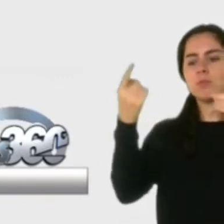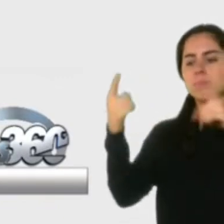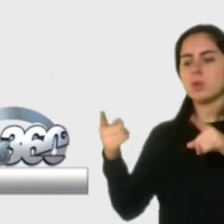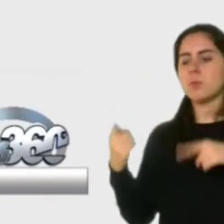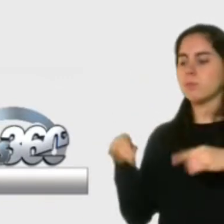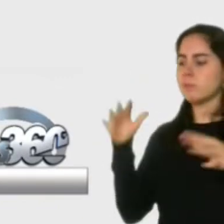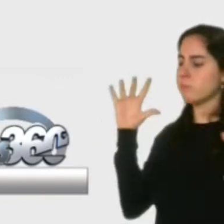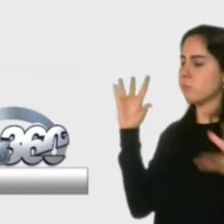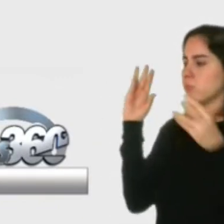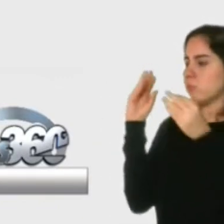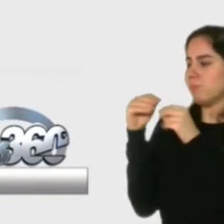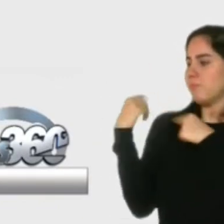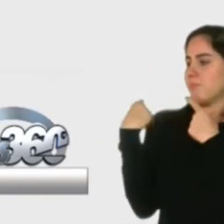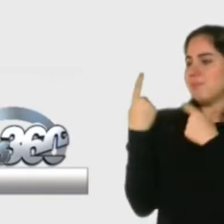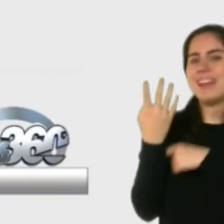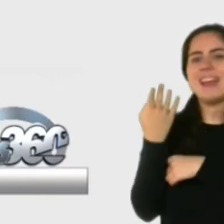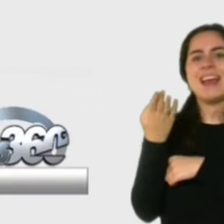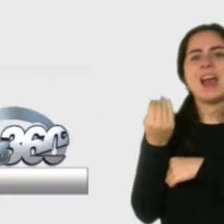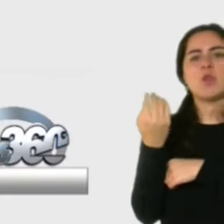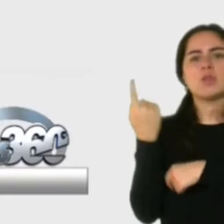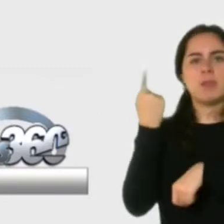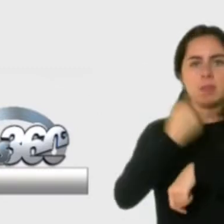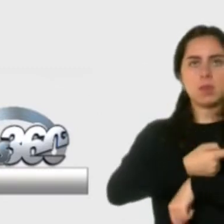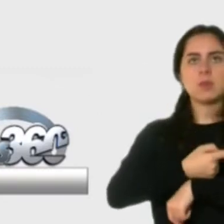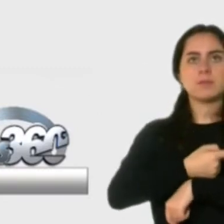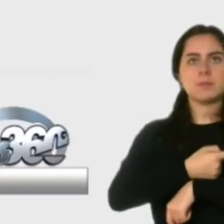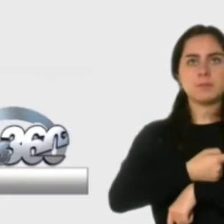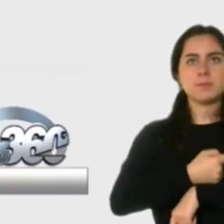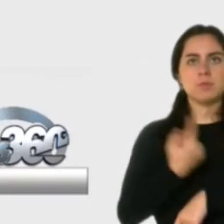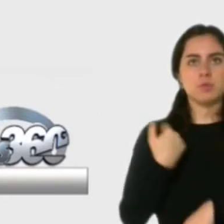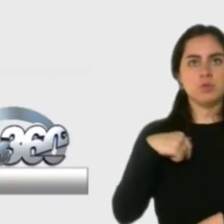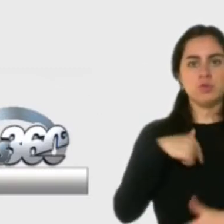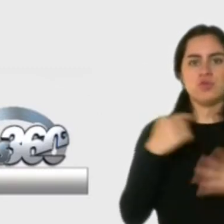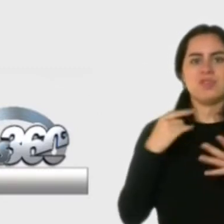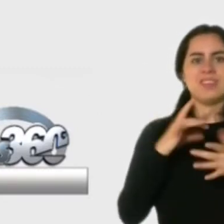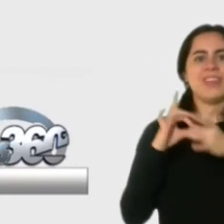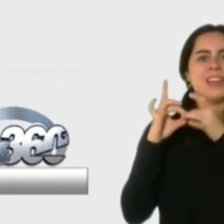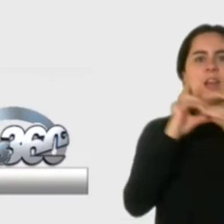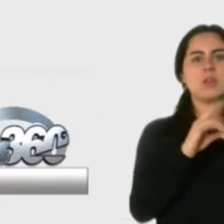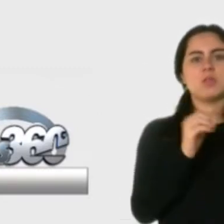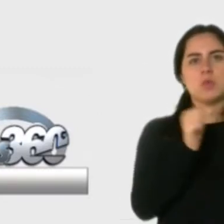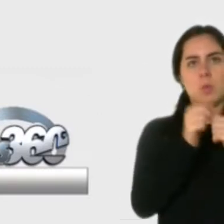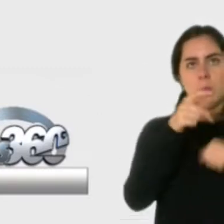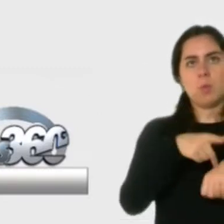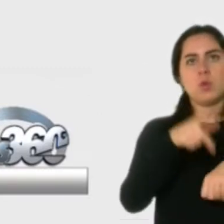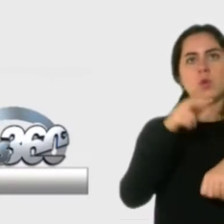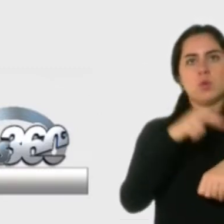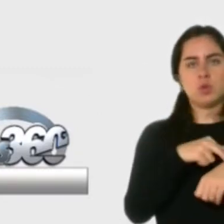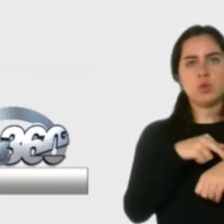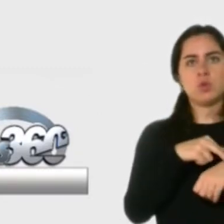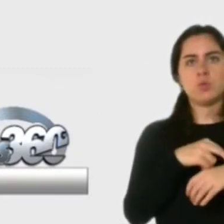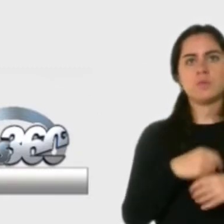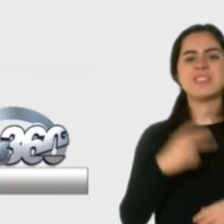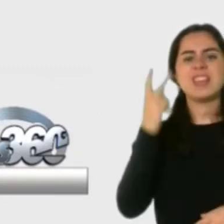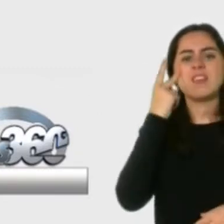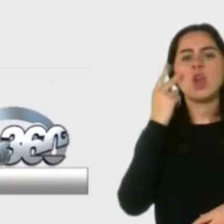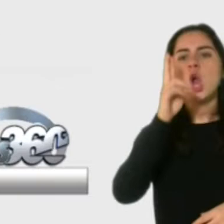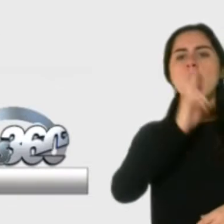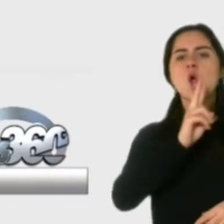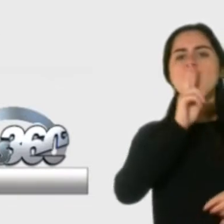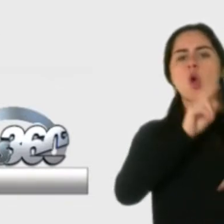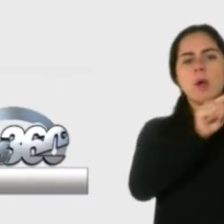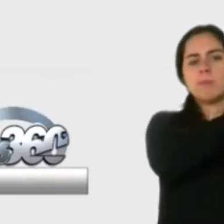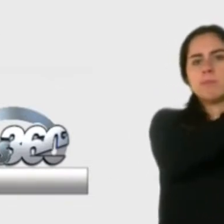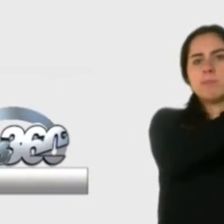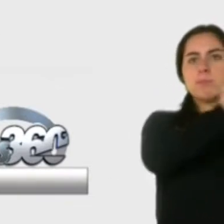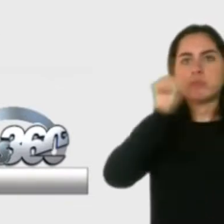14 días, los casos activos de 14 días, los sacamos en relación a 100.000 habitantes por Puerto Rico. Hay una línea roja, si la pueden ver,